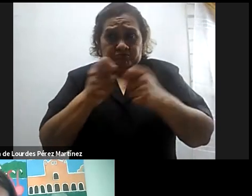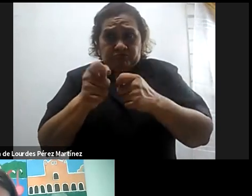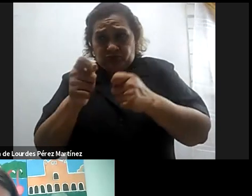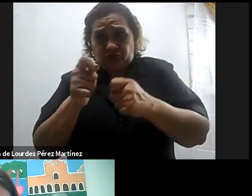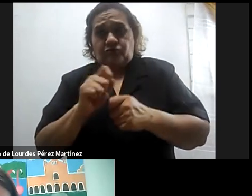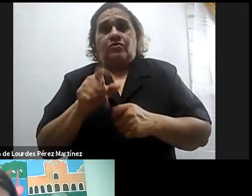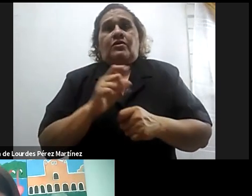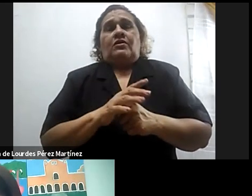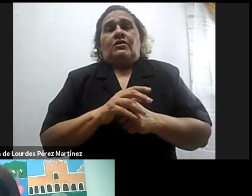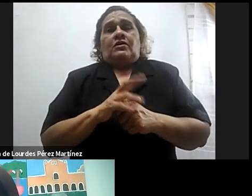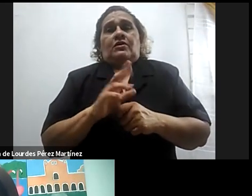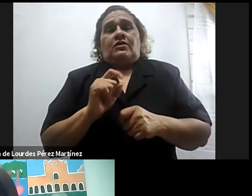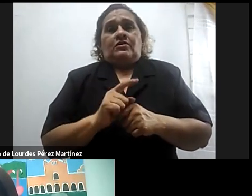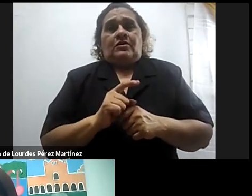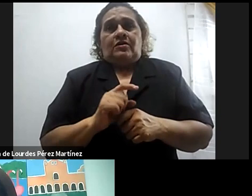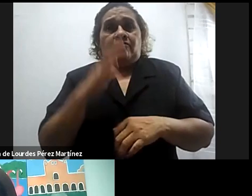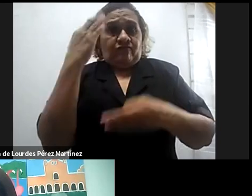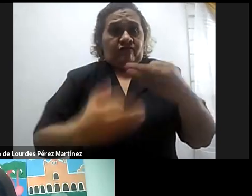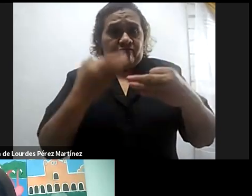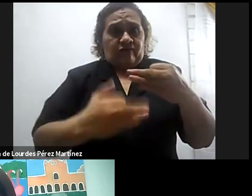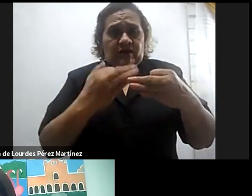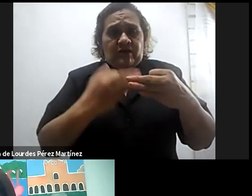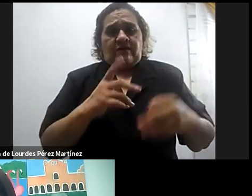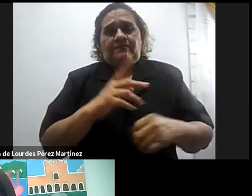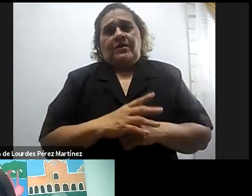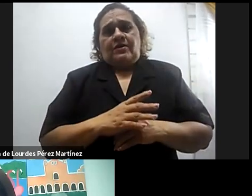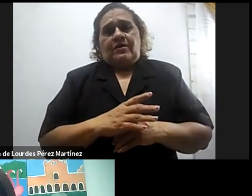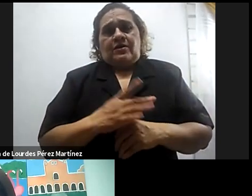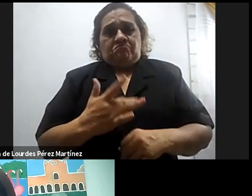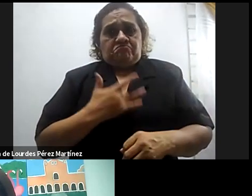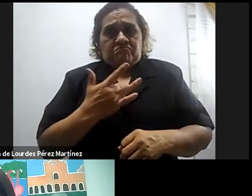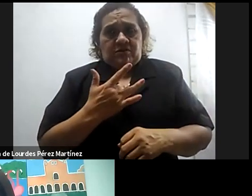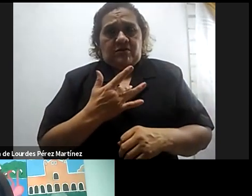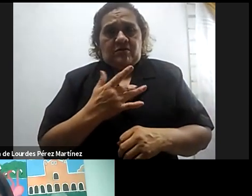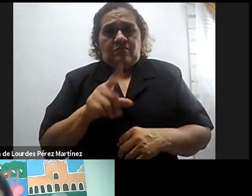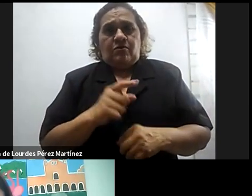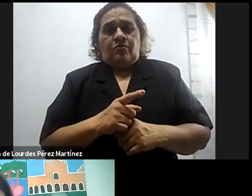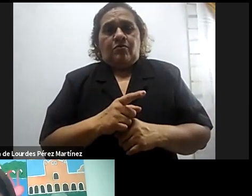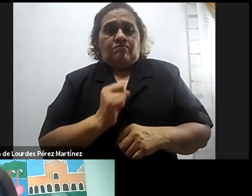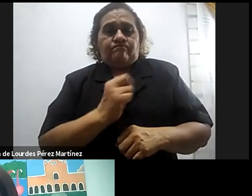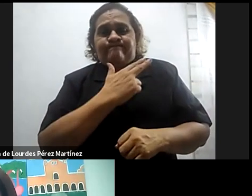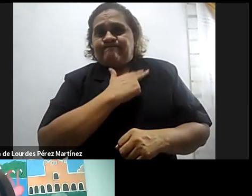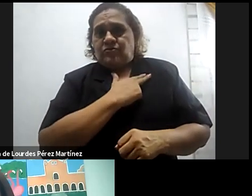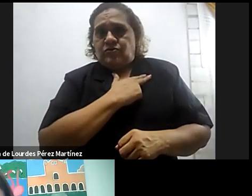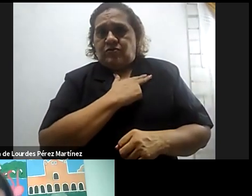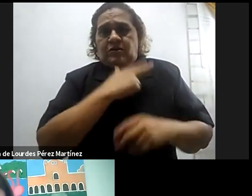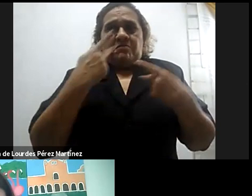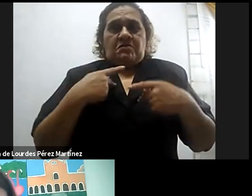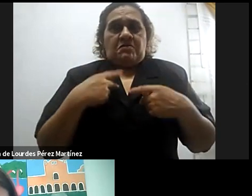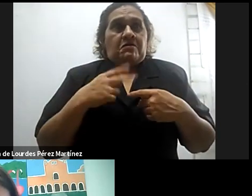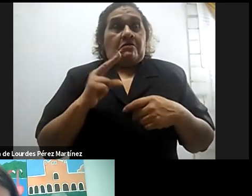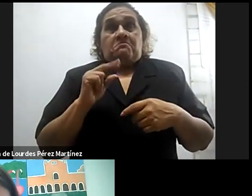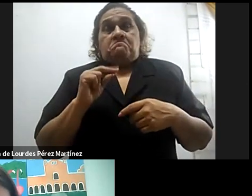de neuropatía o de falta de sensibilidad, no es obvio. Entonces, eso puede ocasionar una lesión que la persona pues ni siquiera se va a dar